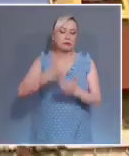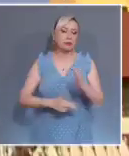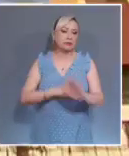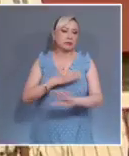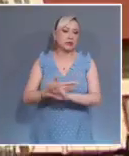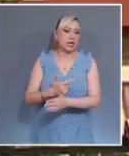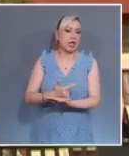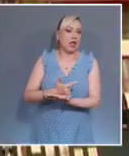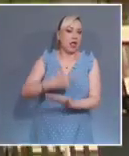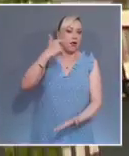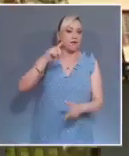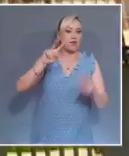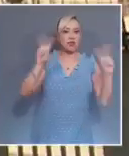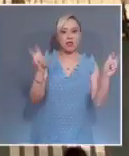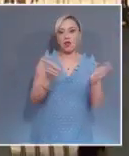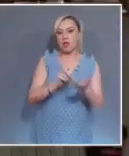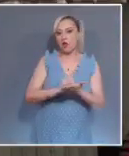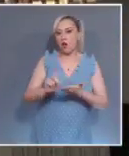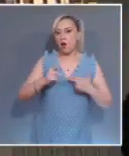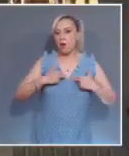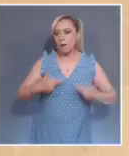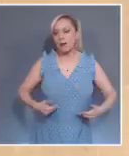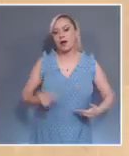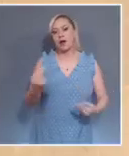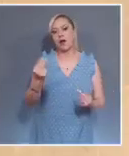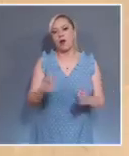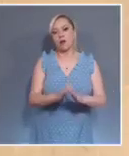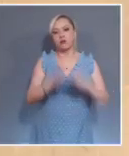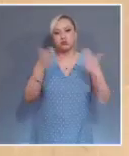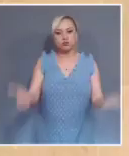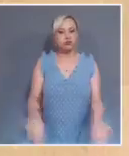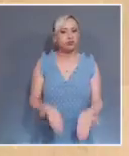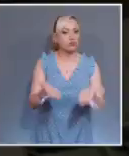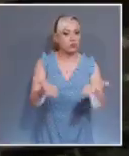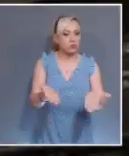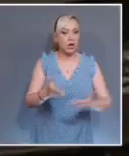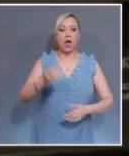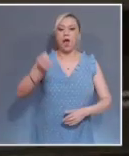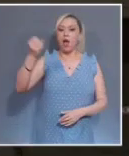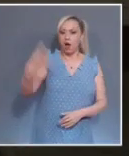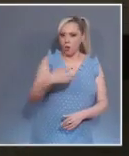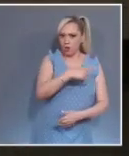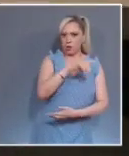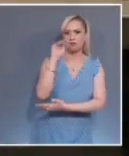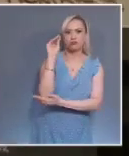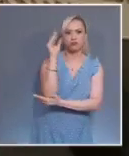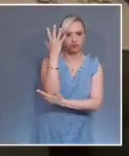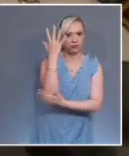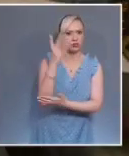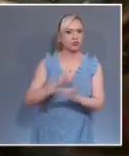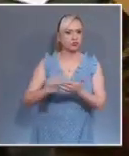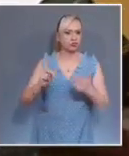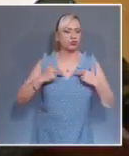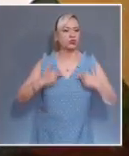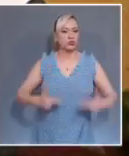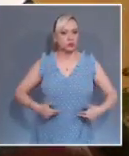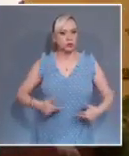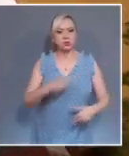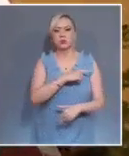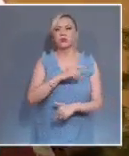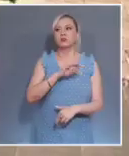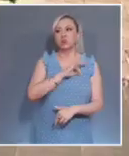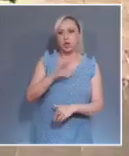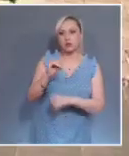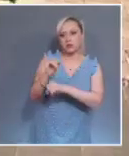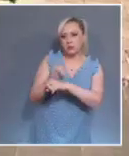contenido. Así, explicó la sala, aunque la CNDH tiene competencia para investigar y en su caso calificar si determinados